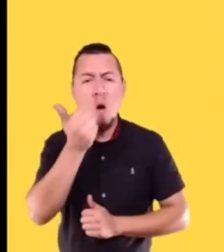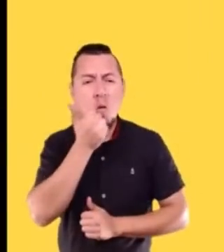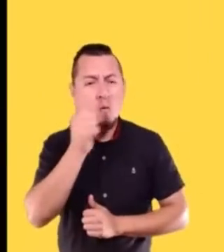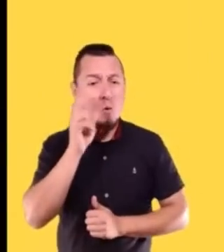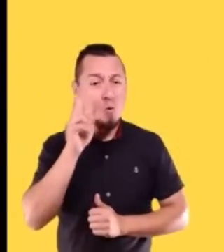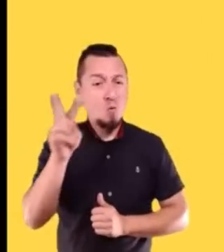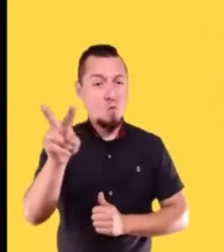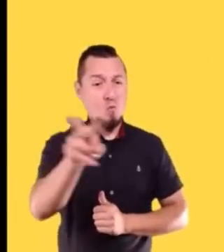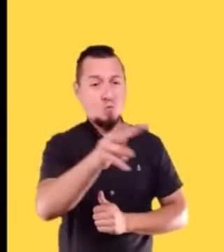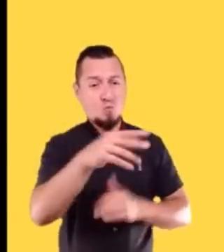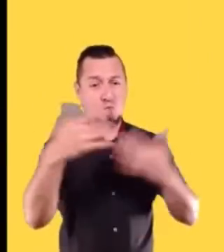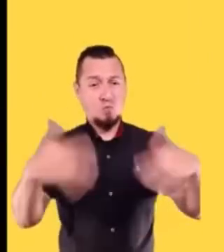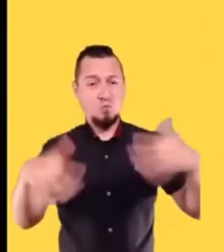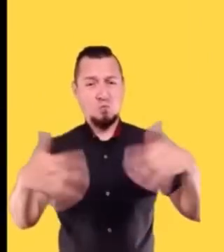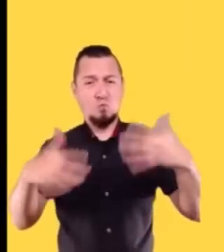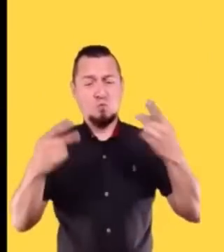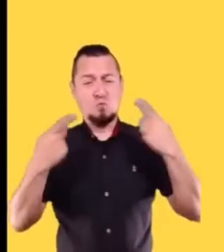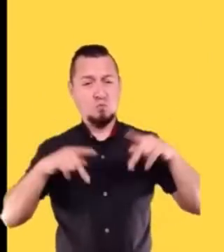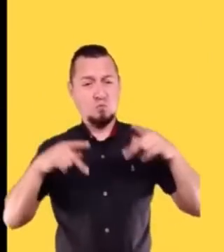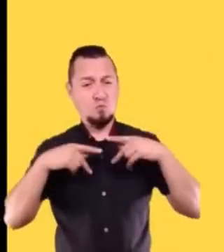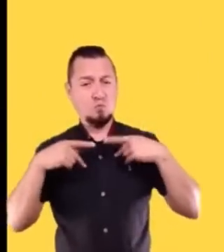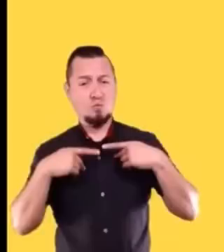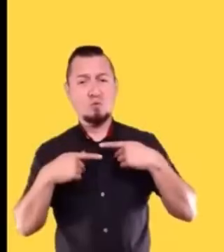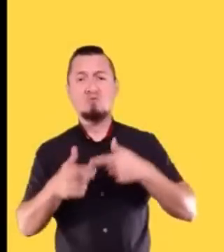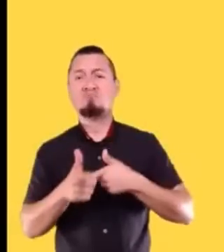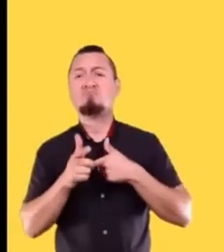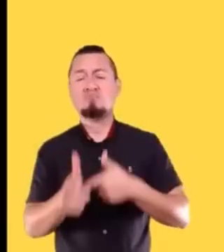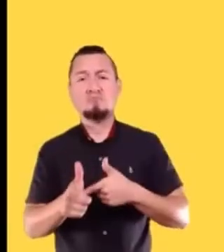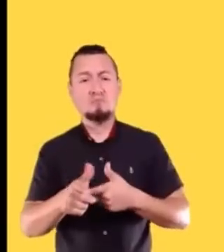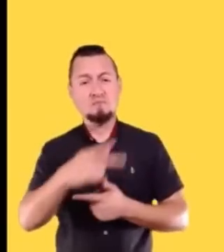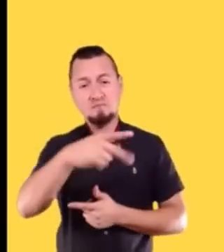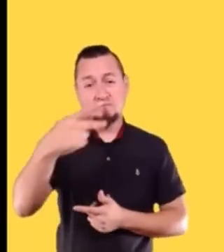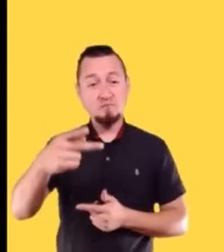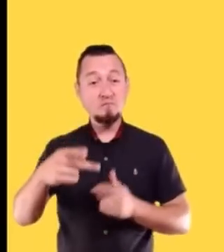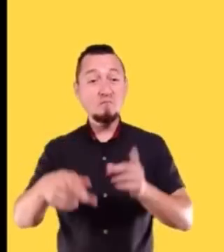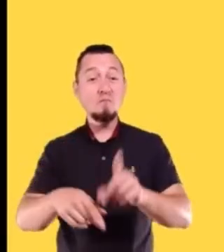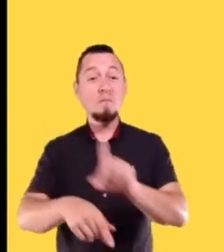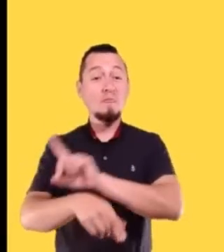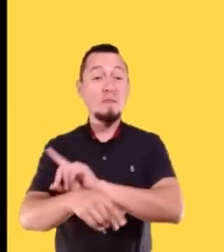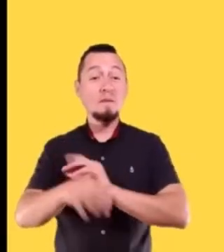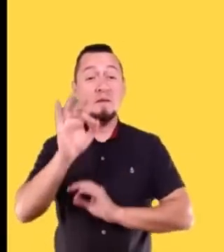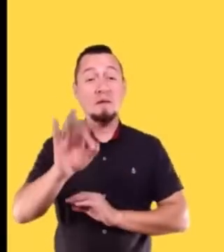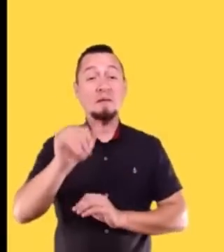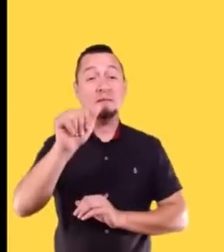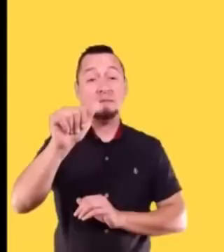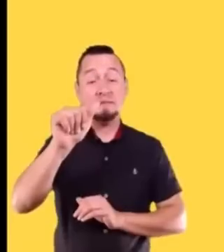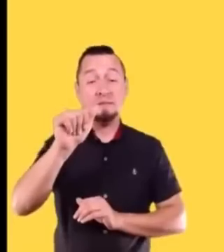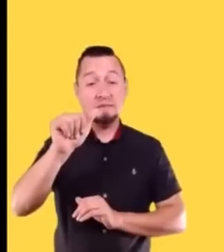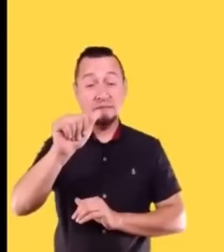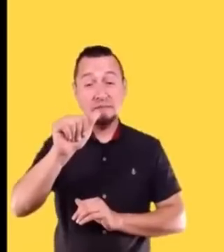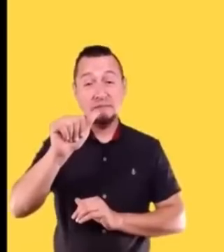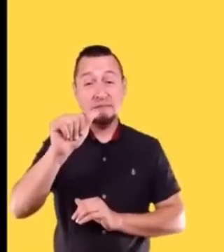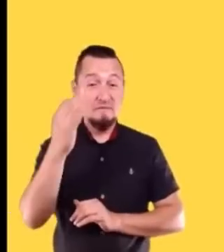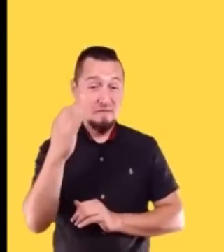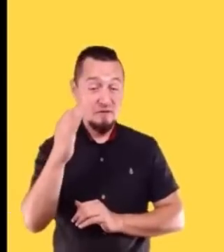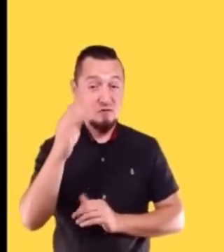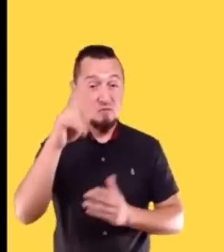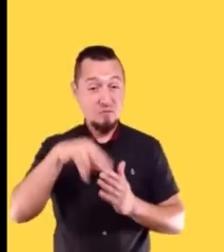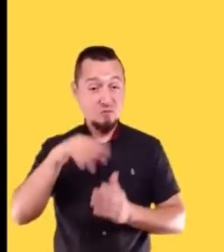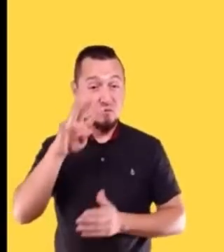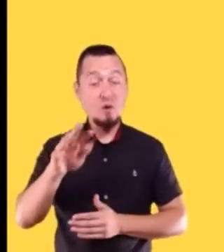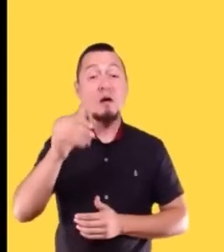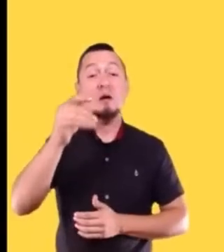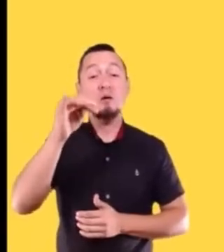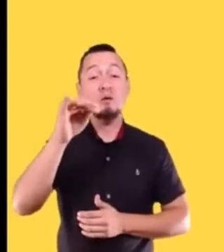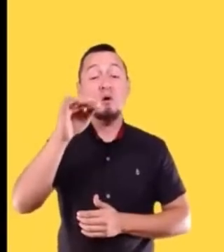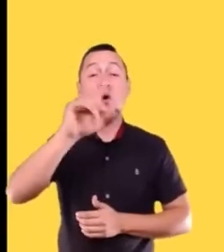amplia que inició, insisto, fíjense desde cuándo, 16 de febrero del 19. Y el 6 de julio,